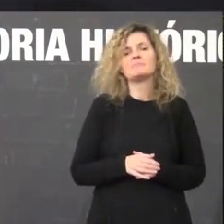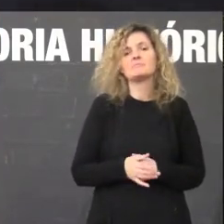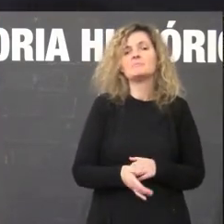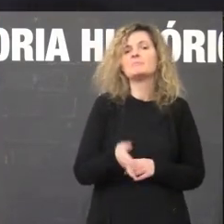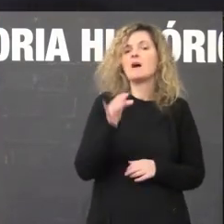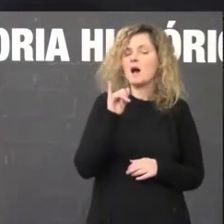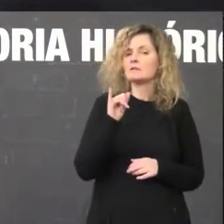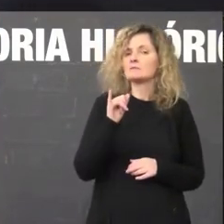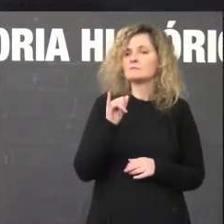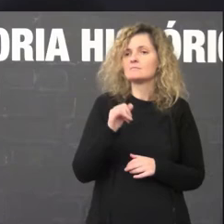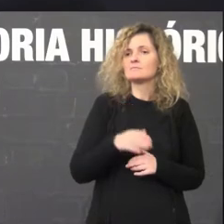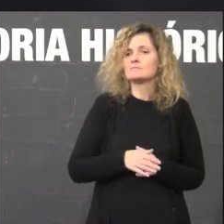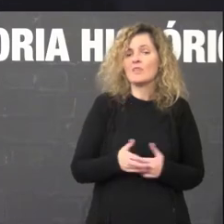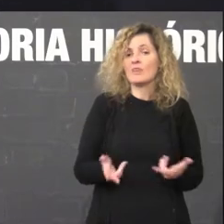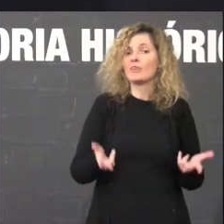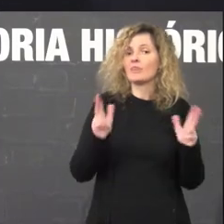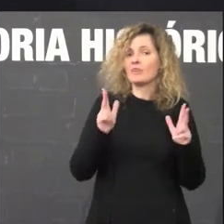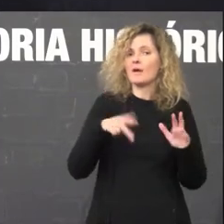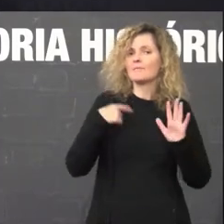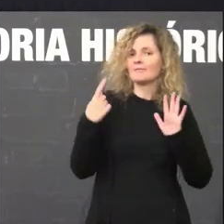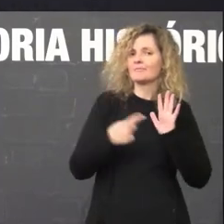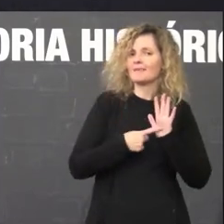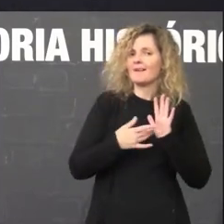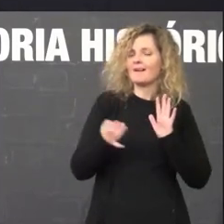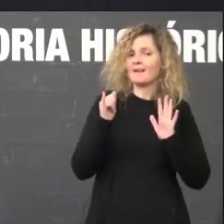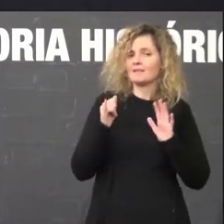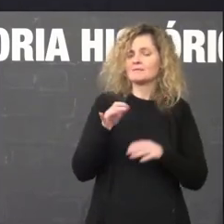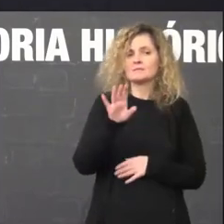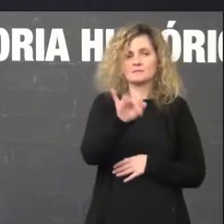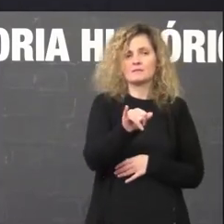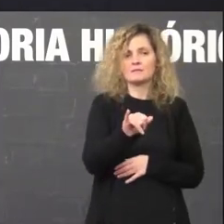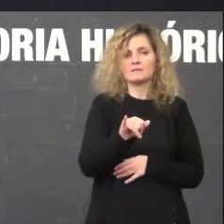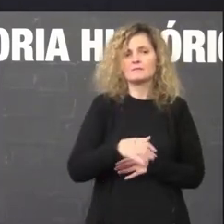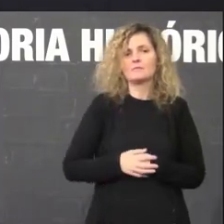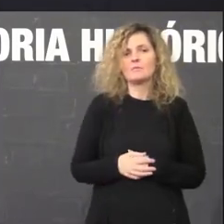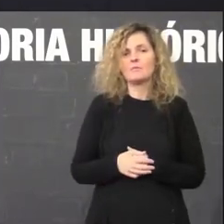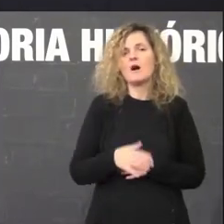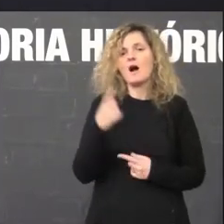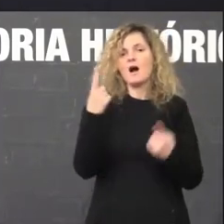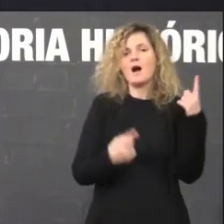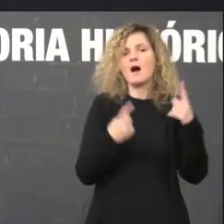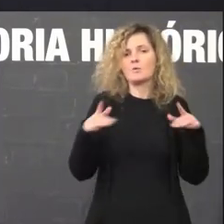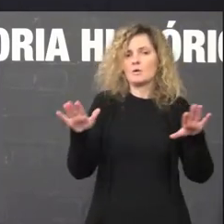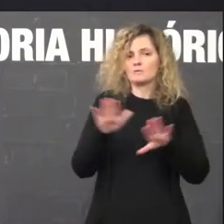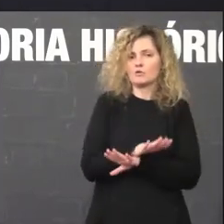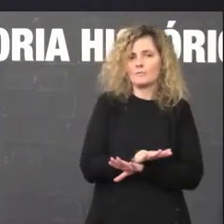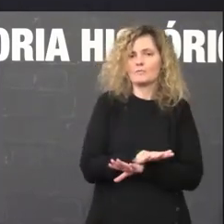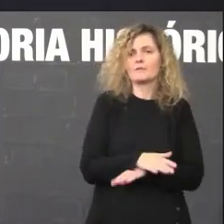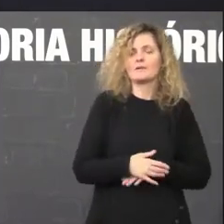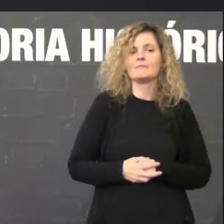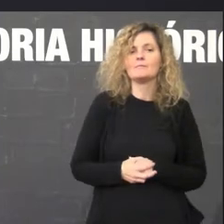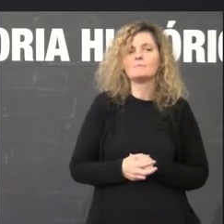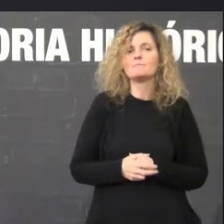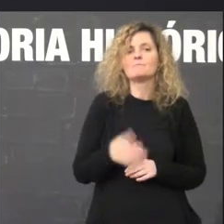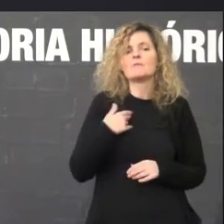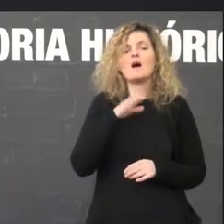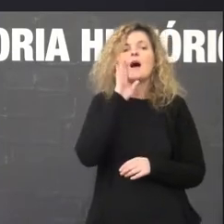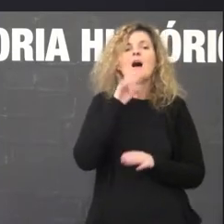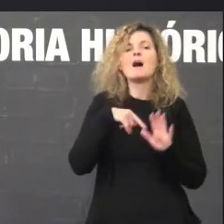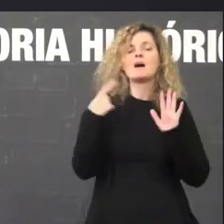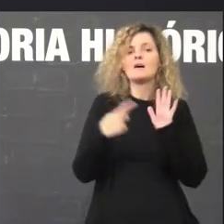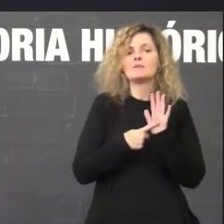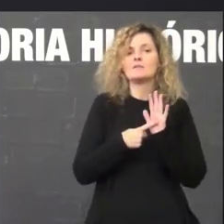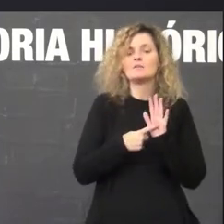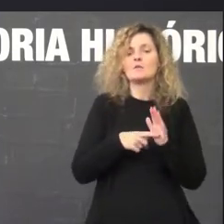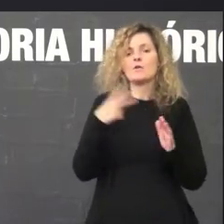Hai democracia plena? Sí, pero con algunha sombra. Vou me referir á Lei de